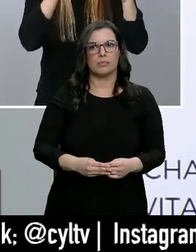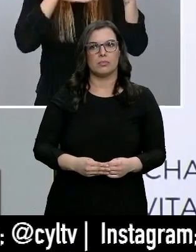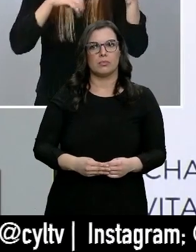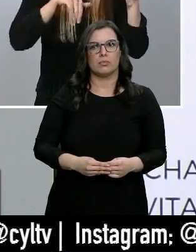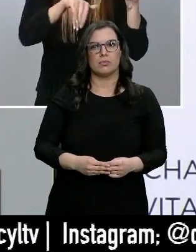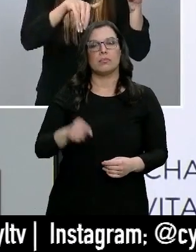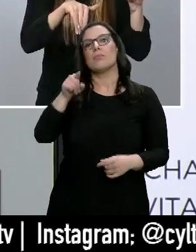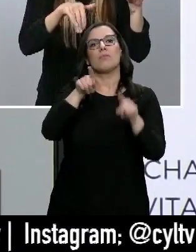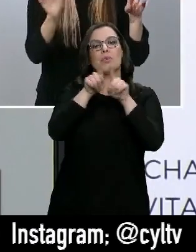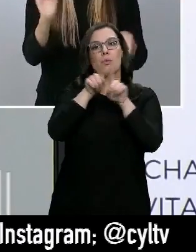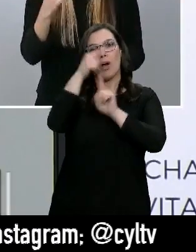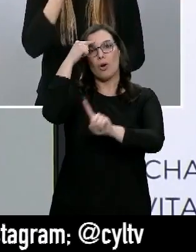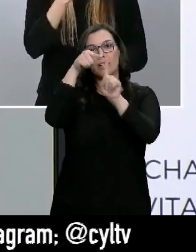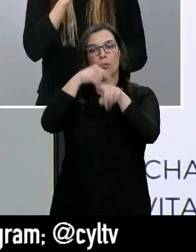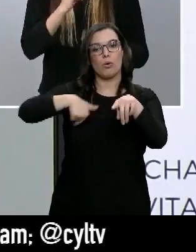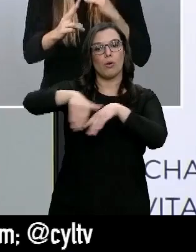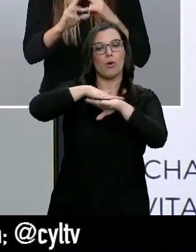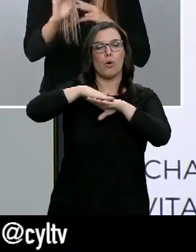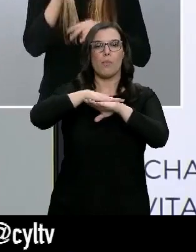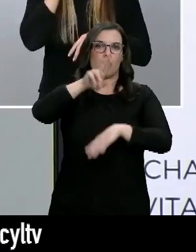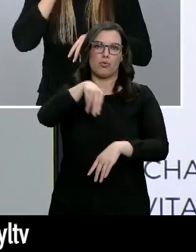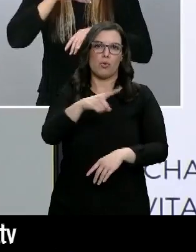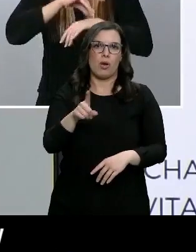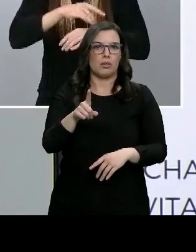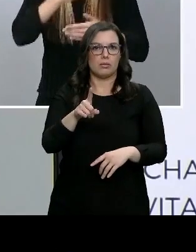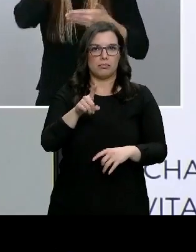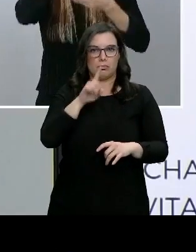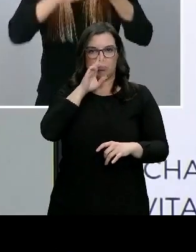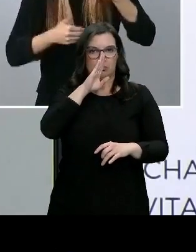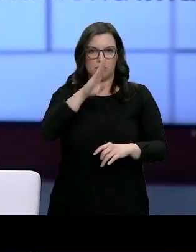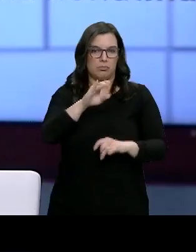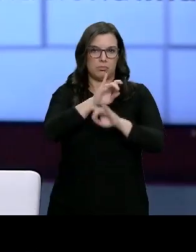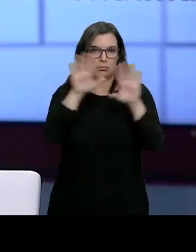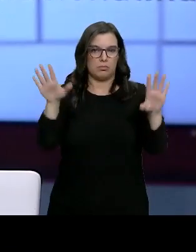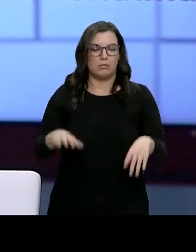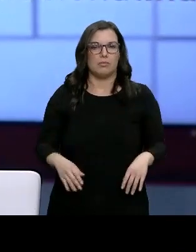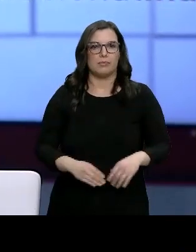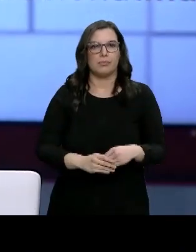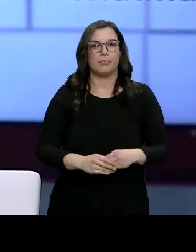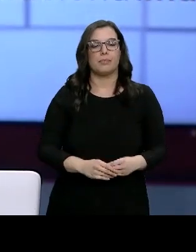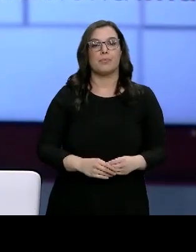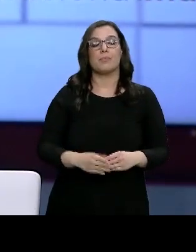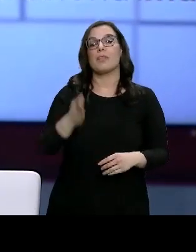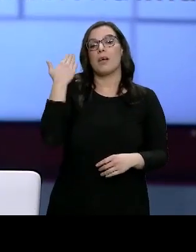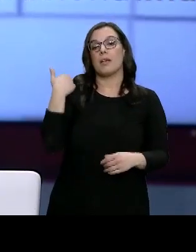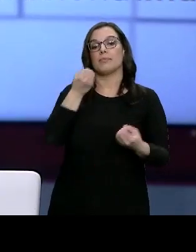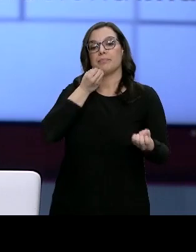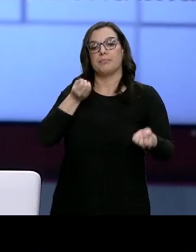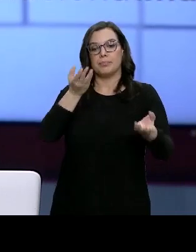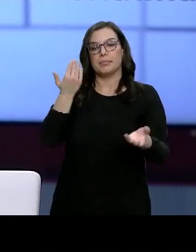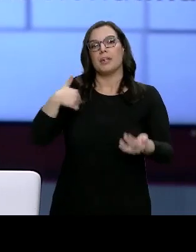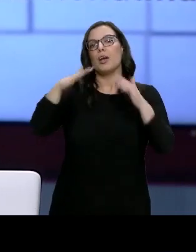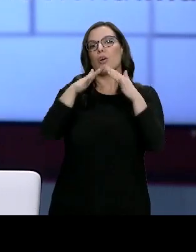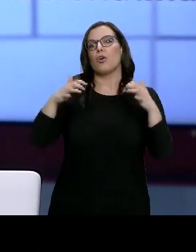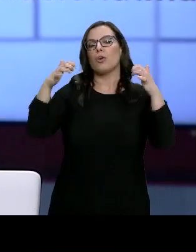está en la agenda del Gobierno, así de concreto. Y como les avanzábamos ayer, el Congreso